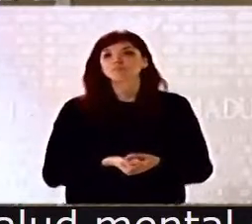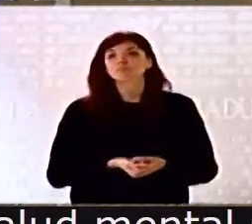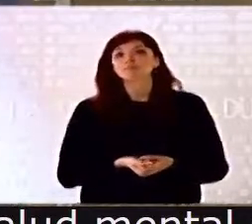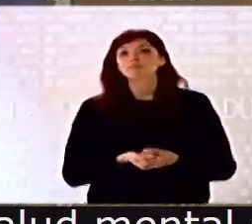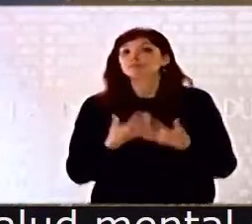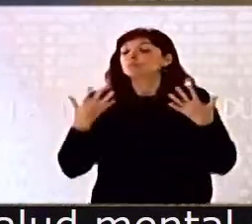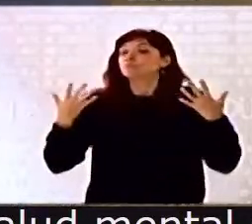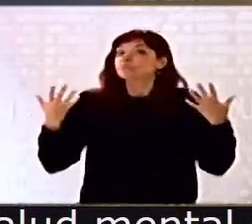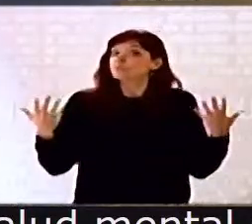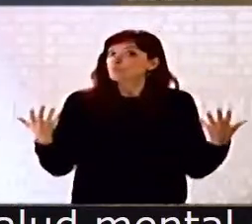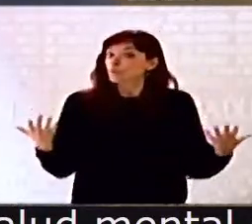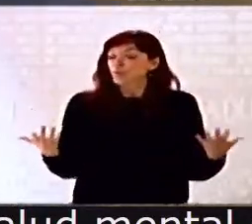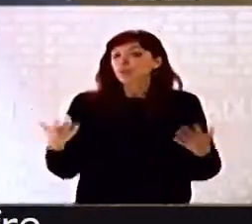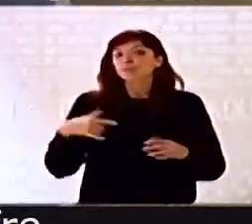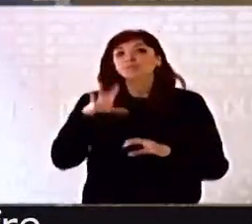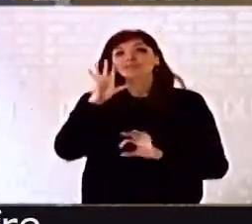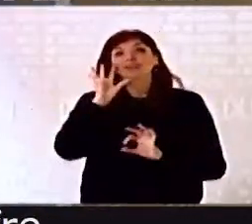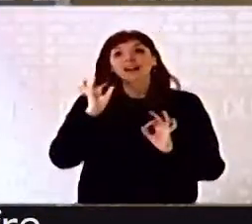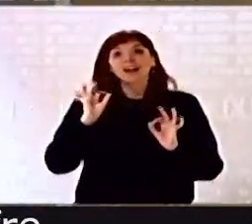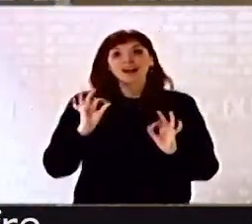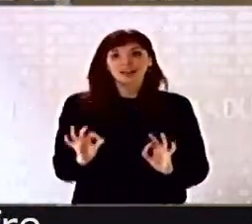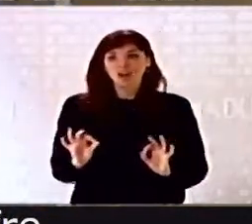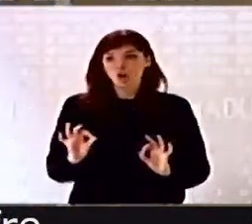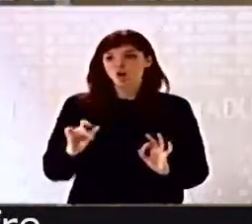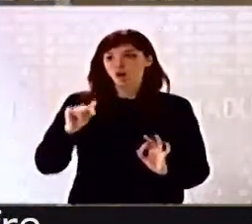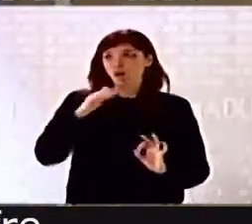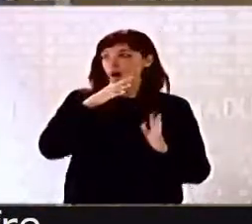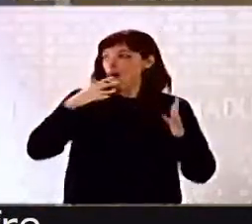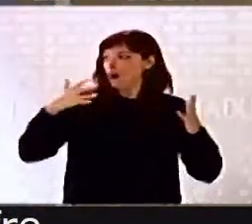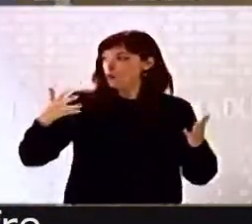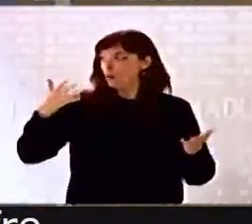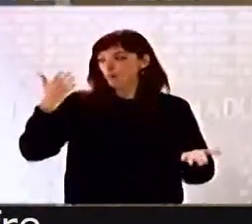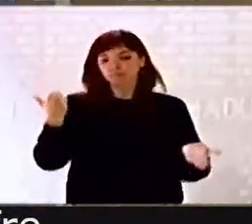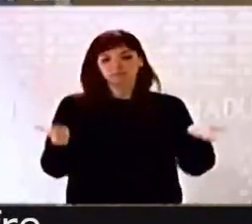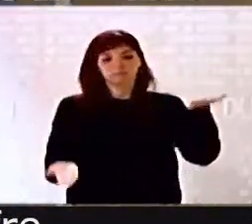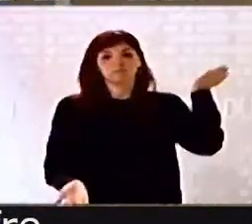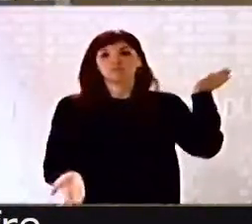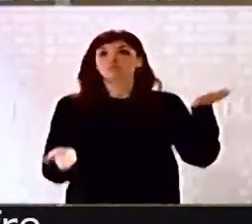Por lo tanto, creo que en el equilibrio en este momento tiene que jugar,